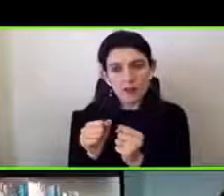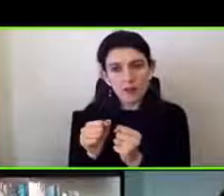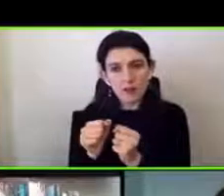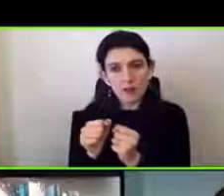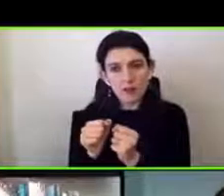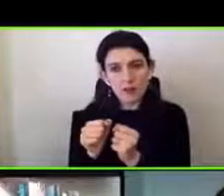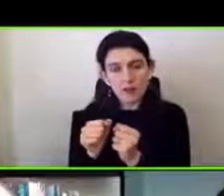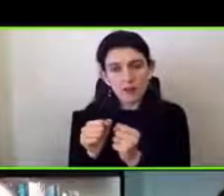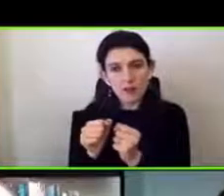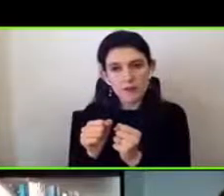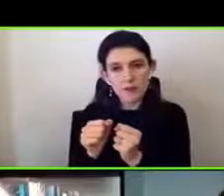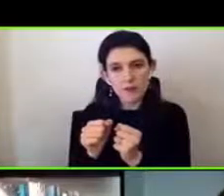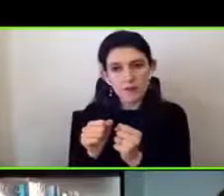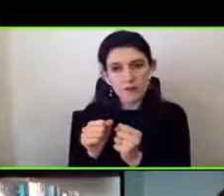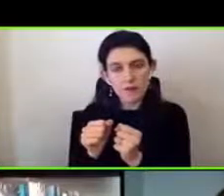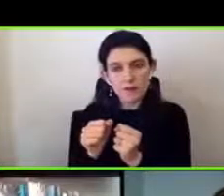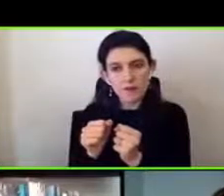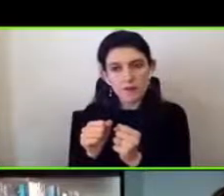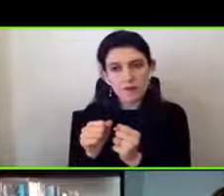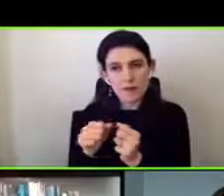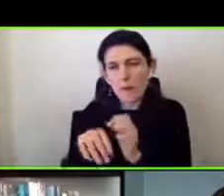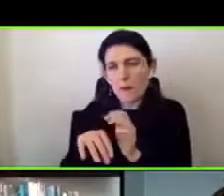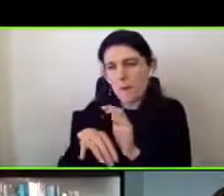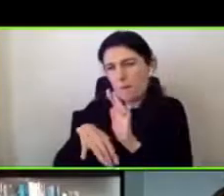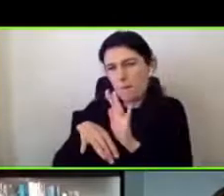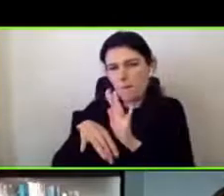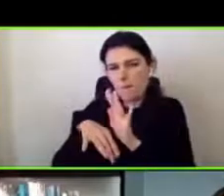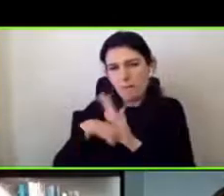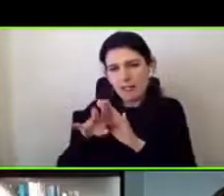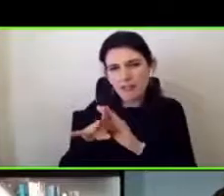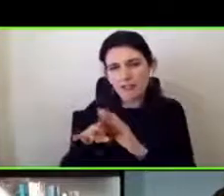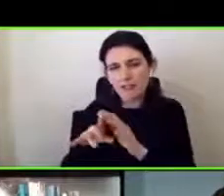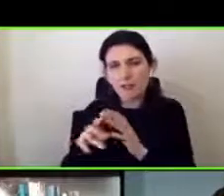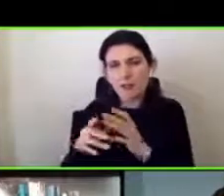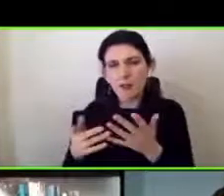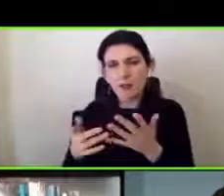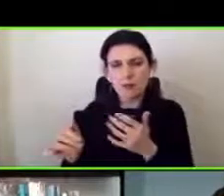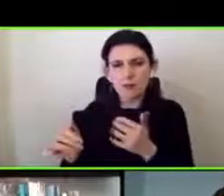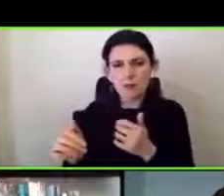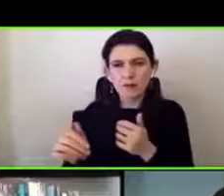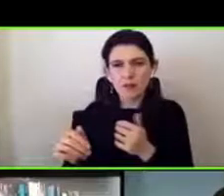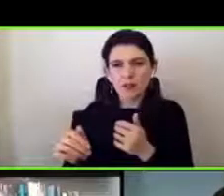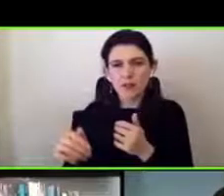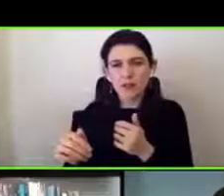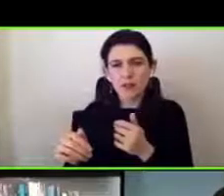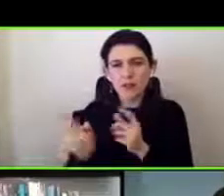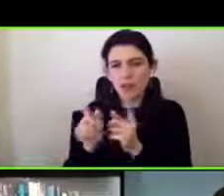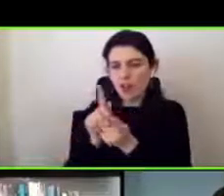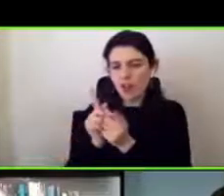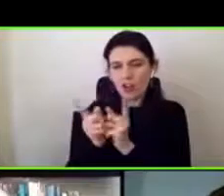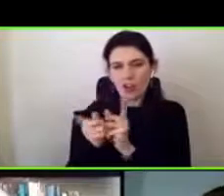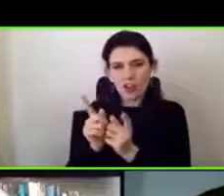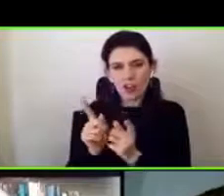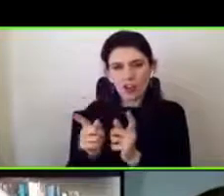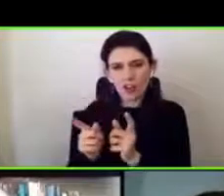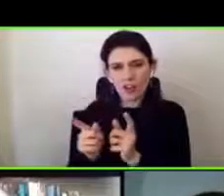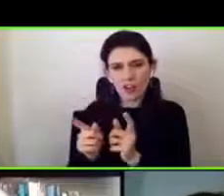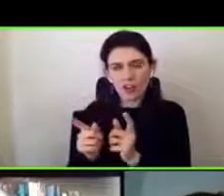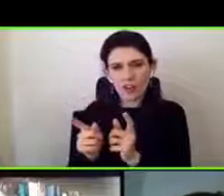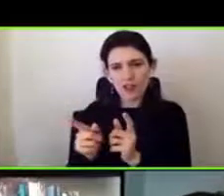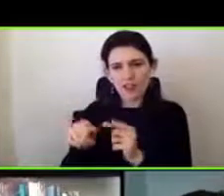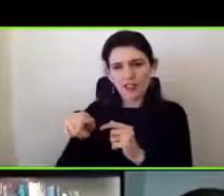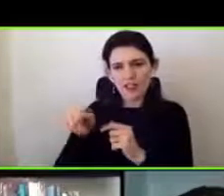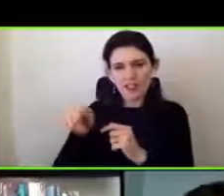en la mayor medida posible irnos sintonizando con la experiencia en curso que está ocurriendo en ese espacio